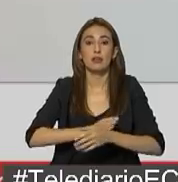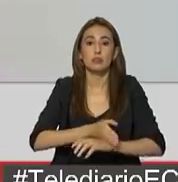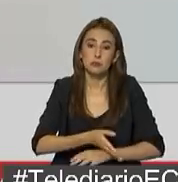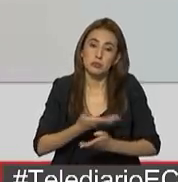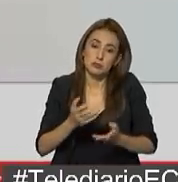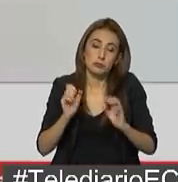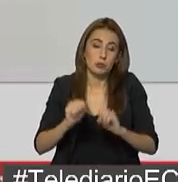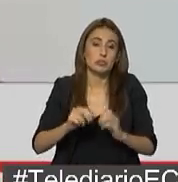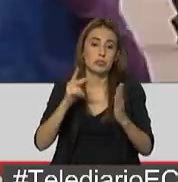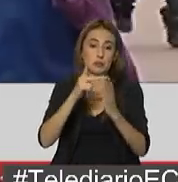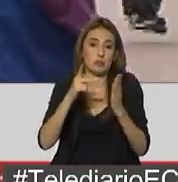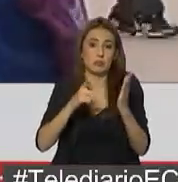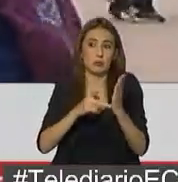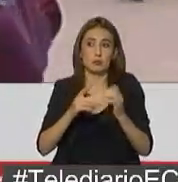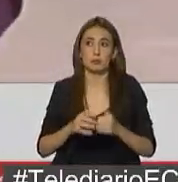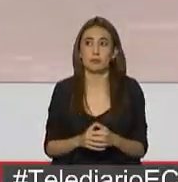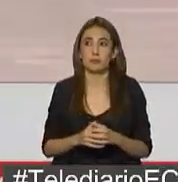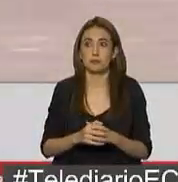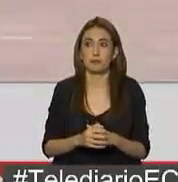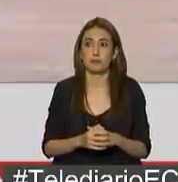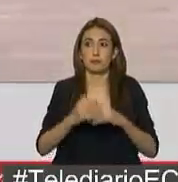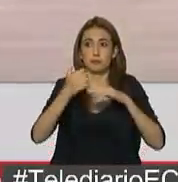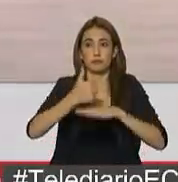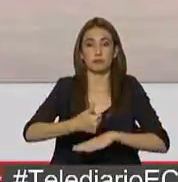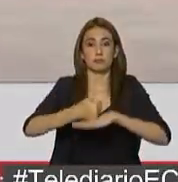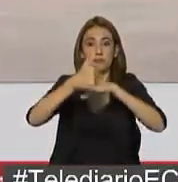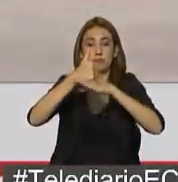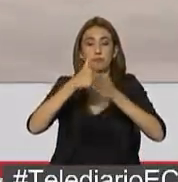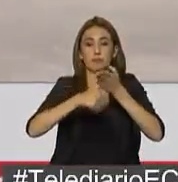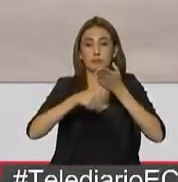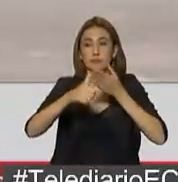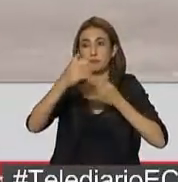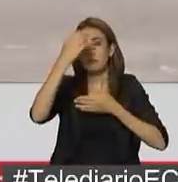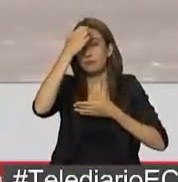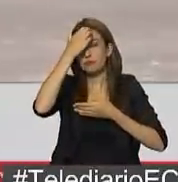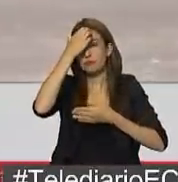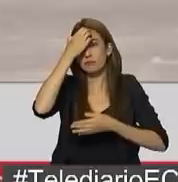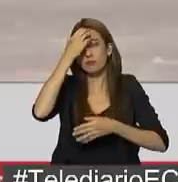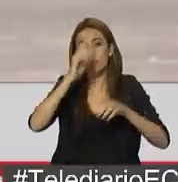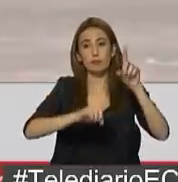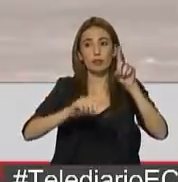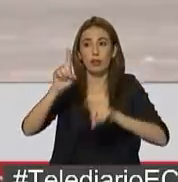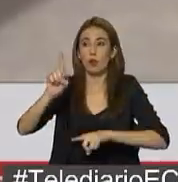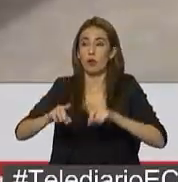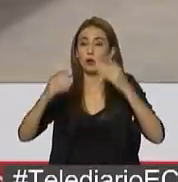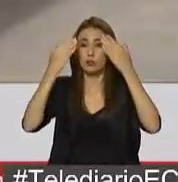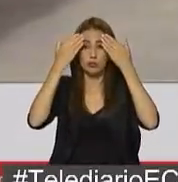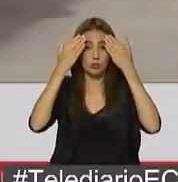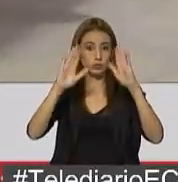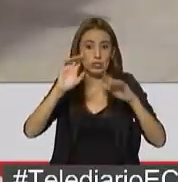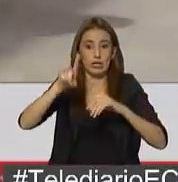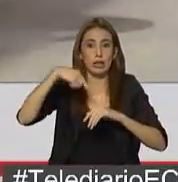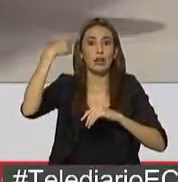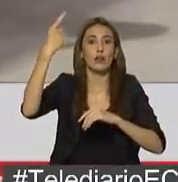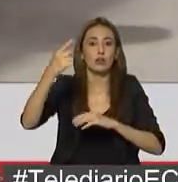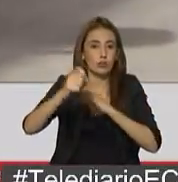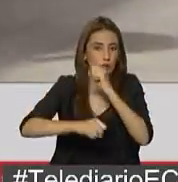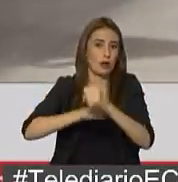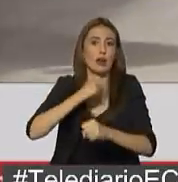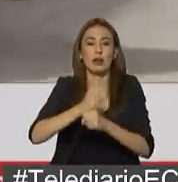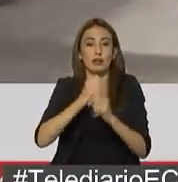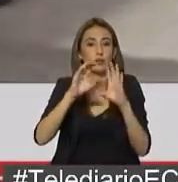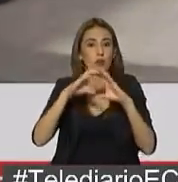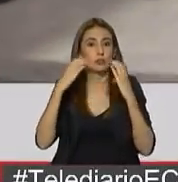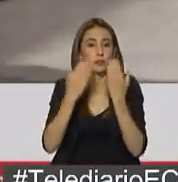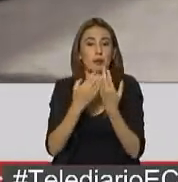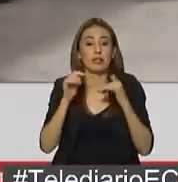una ceremonia presencial. Autoridades del Ministerio de Educación también informaron que aún no se conoce con exactitud cómo será el retorno a clases en el